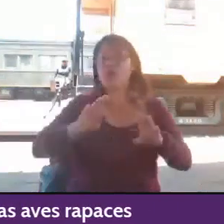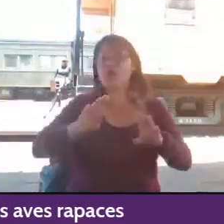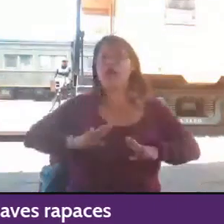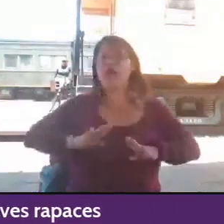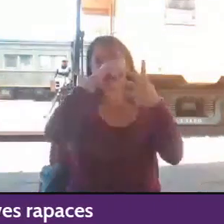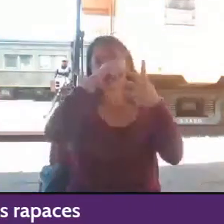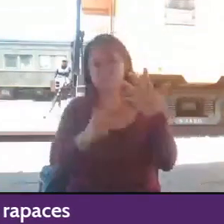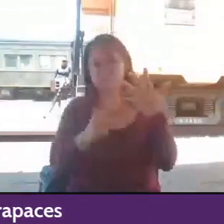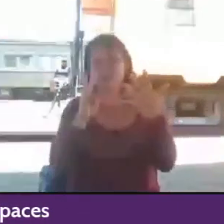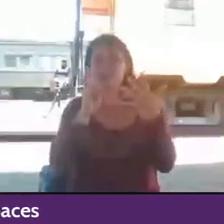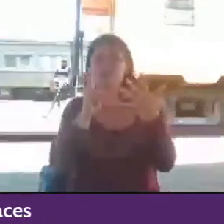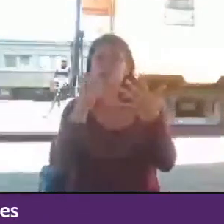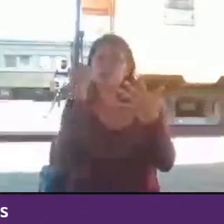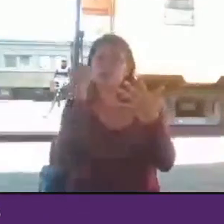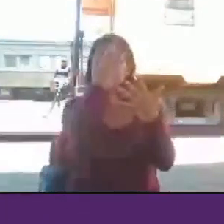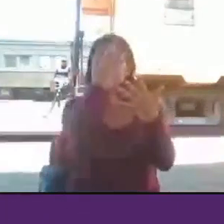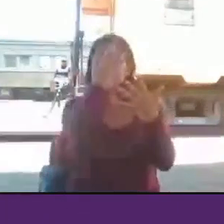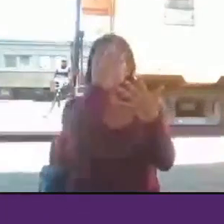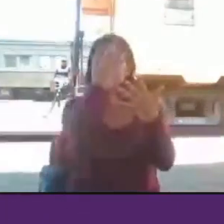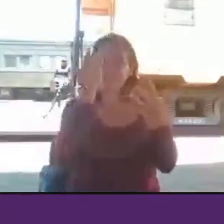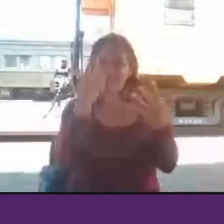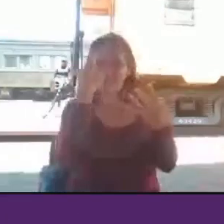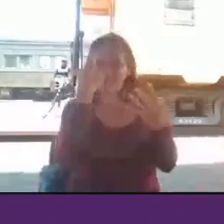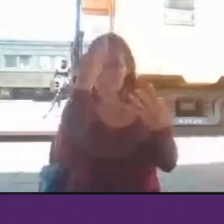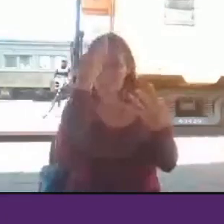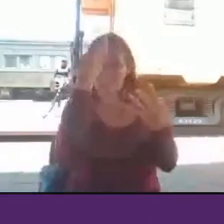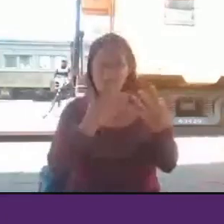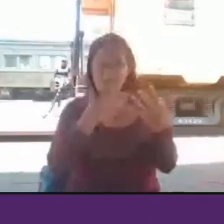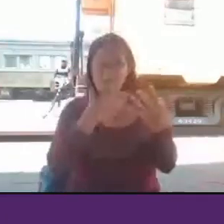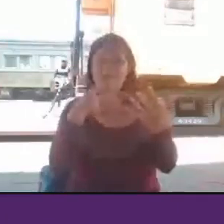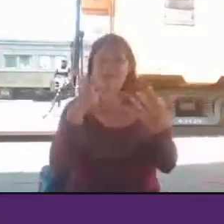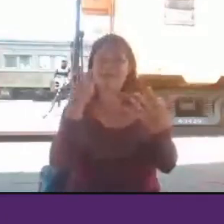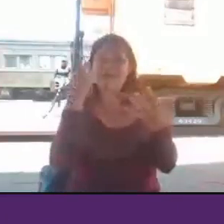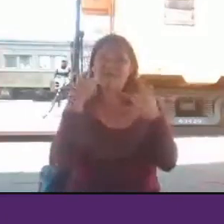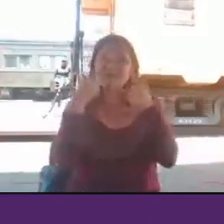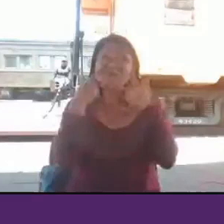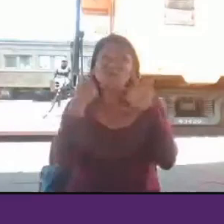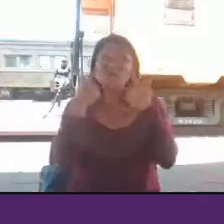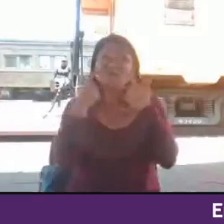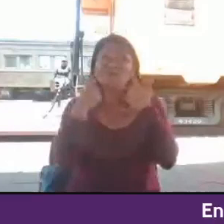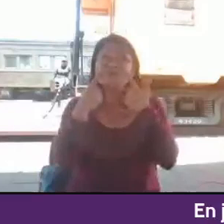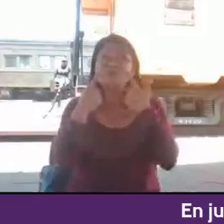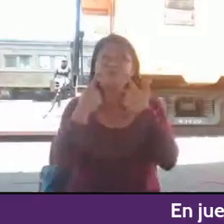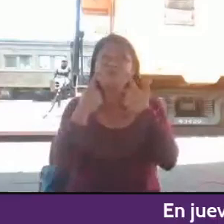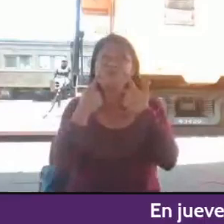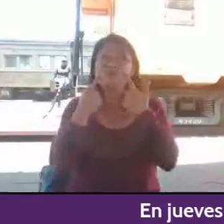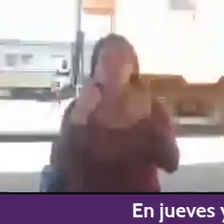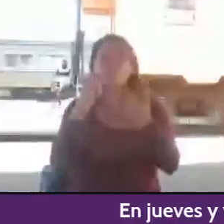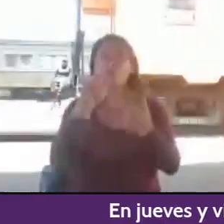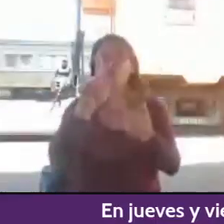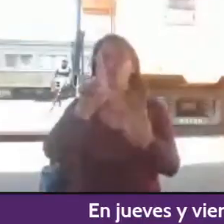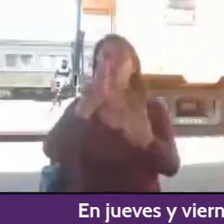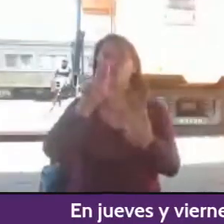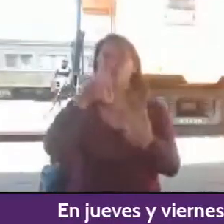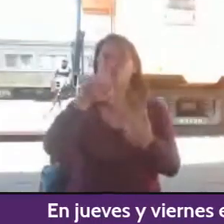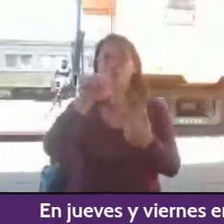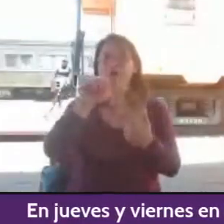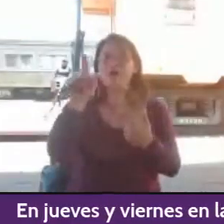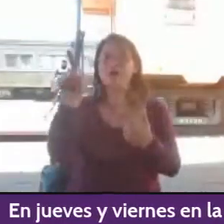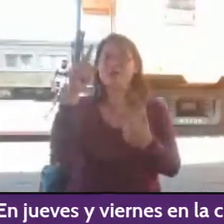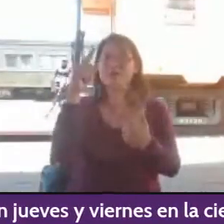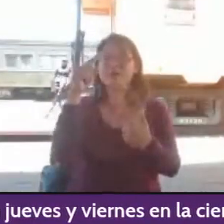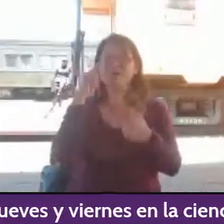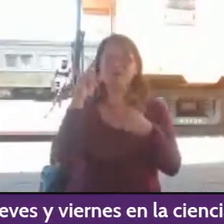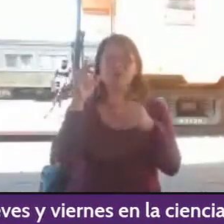ver aquí, ¿ven la carita de la lechuza? Todo esto es plumaje. Todo esto es pluma. En verdad, la cara de la lechuza es una cosa